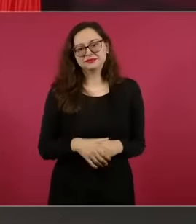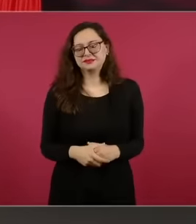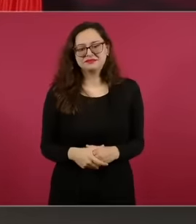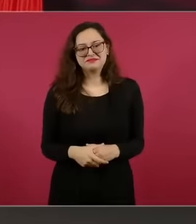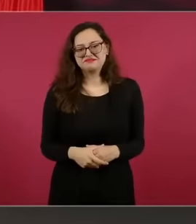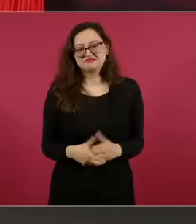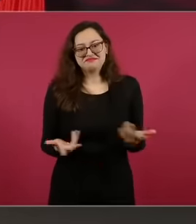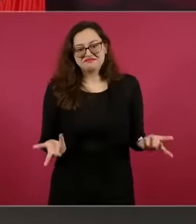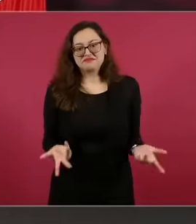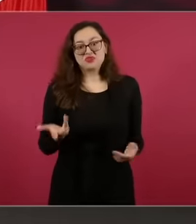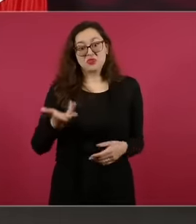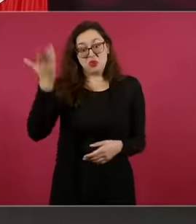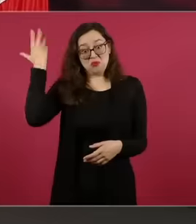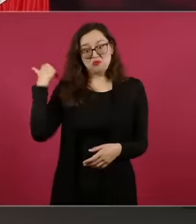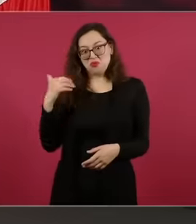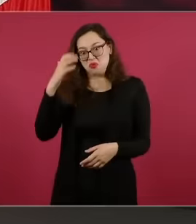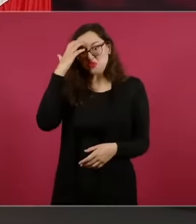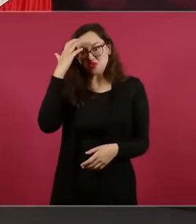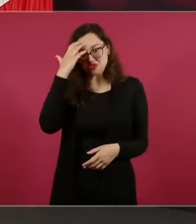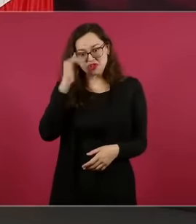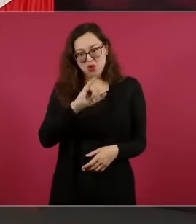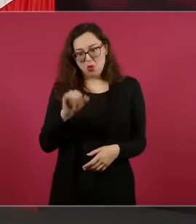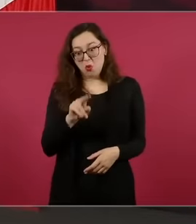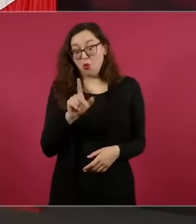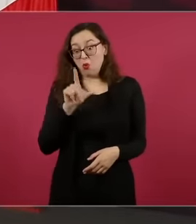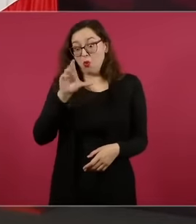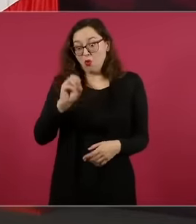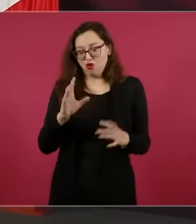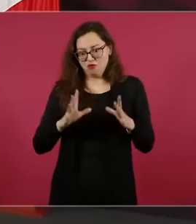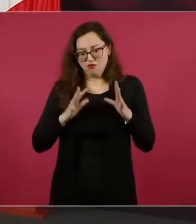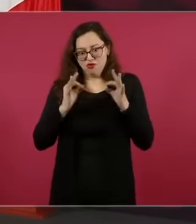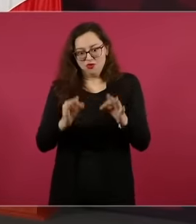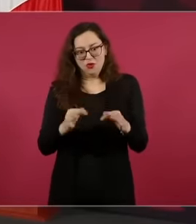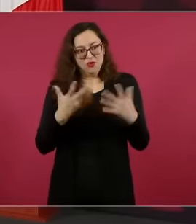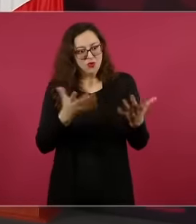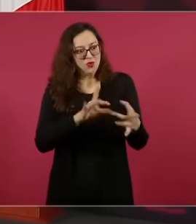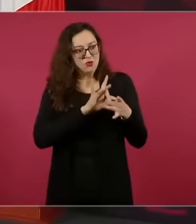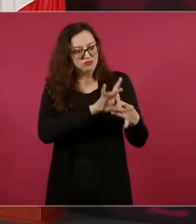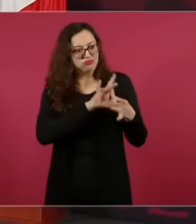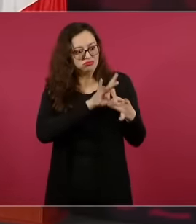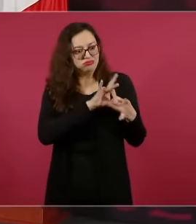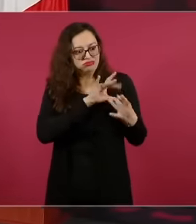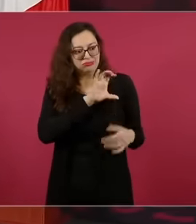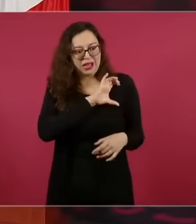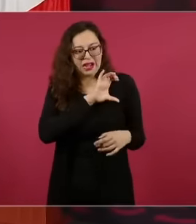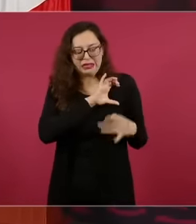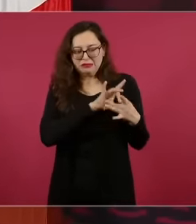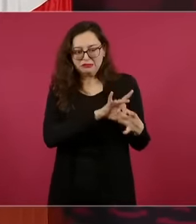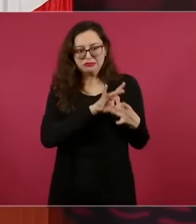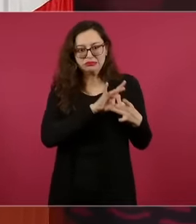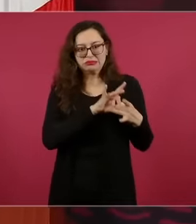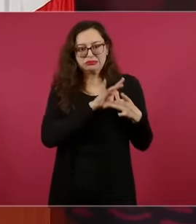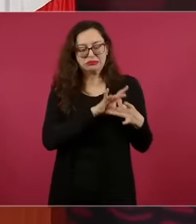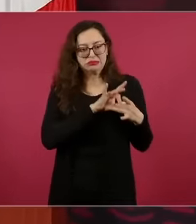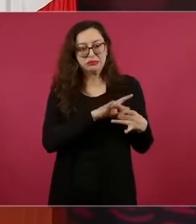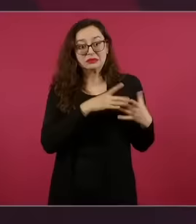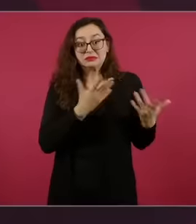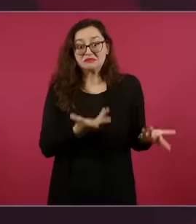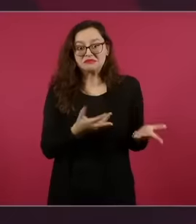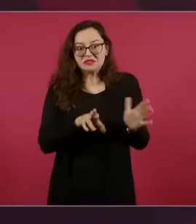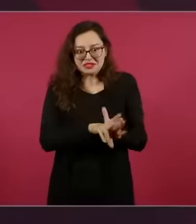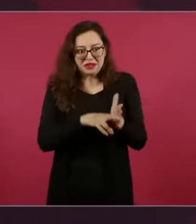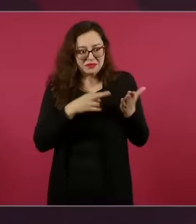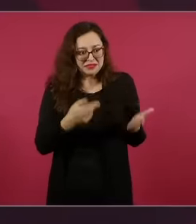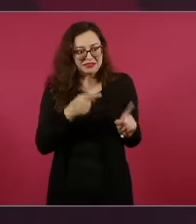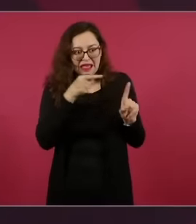porque conocí a don Julio, nos quisimos mucho, mucho, mucho, mucho, mucho. ¿Sí? Y esa